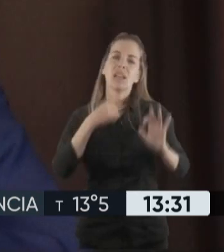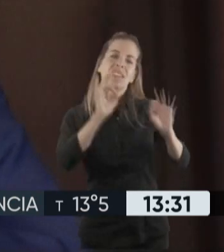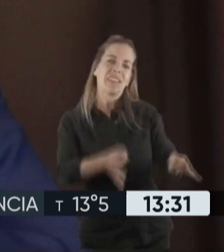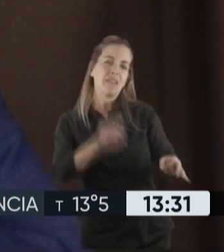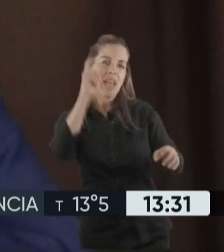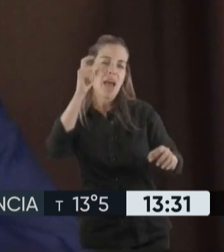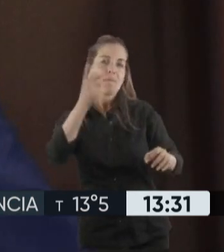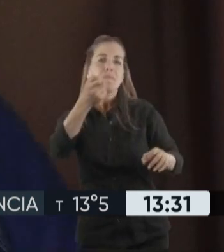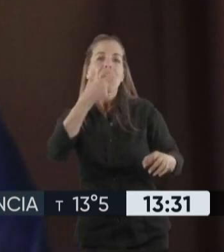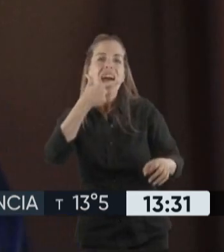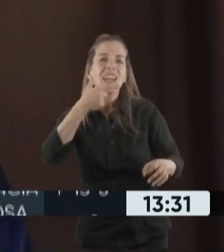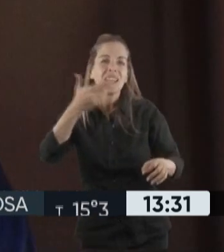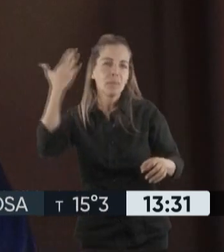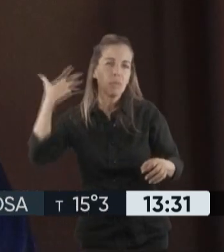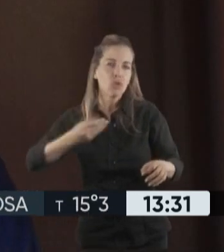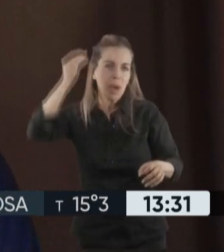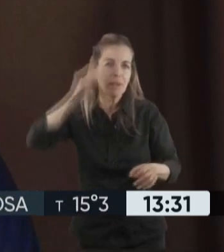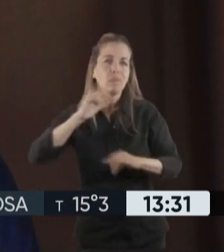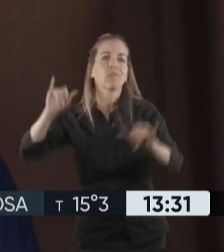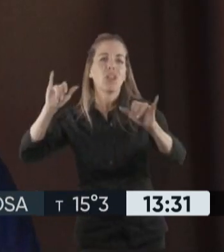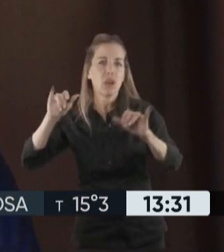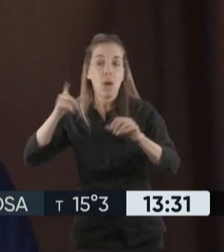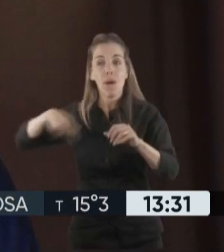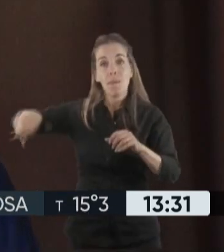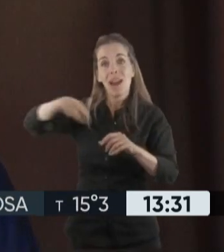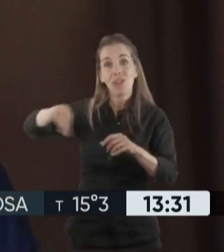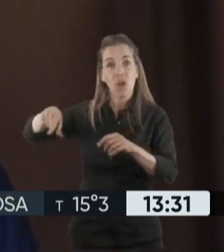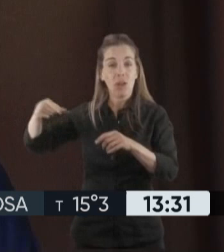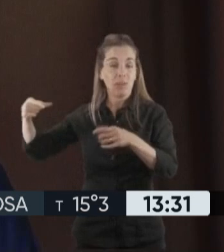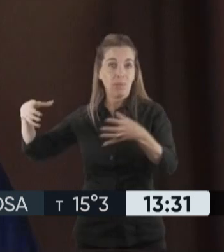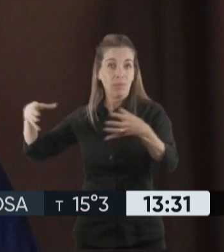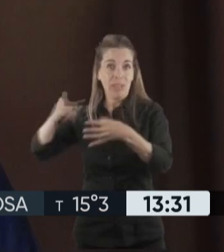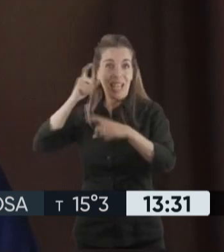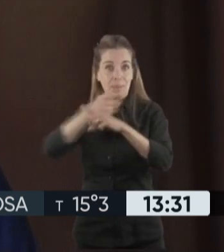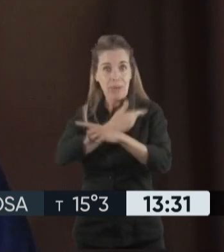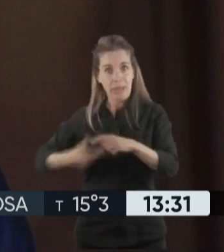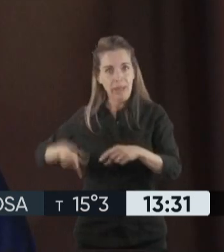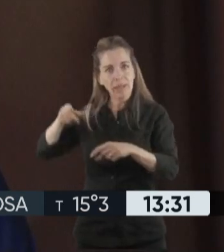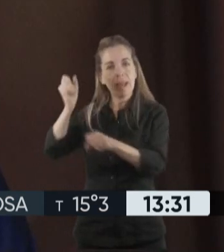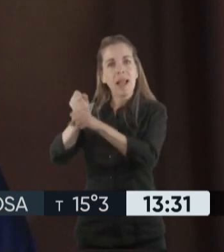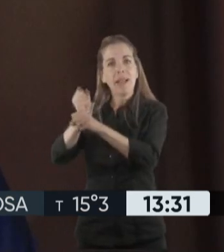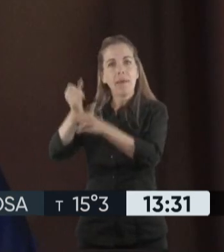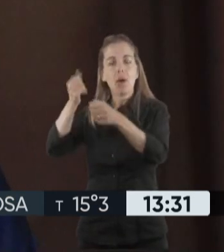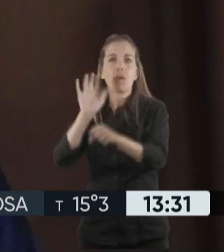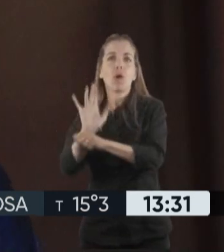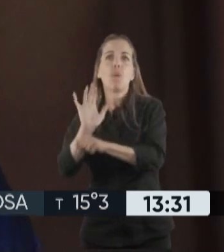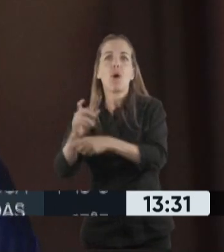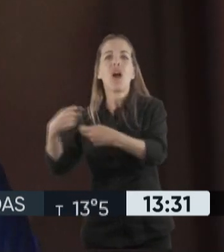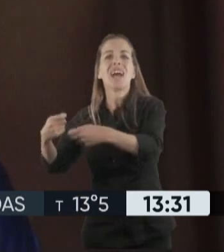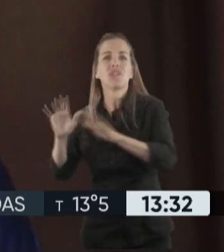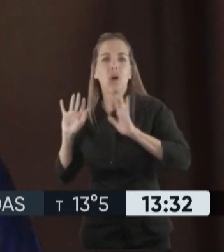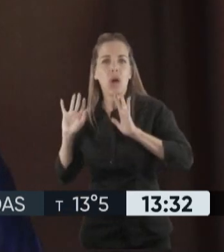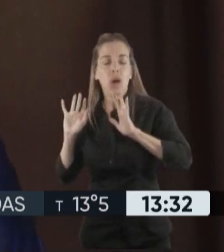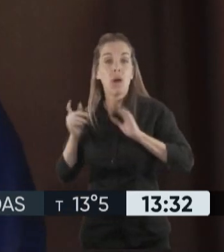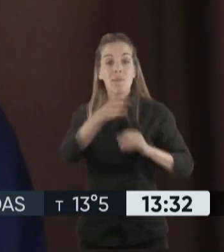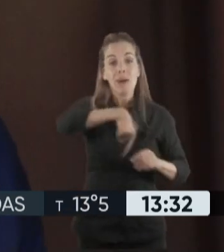yo, que para ellos el trabajo es un costo. Para